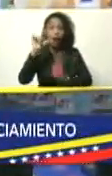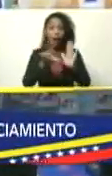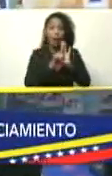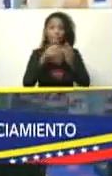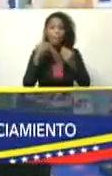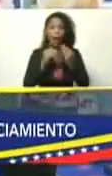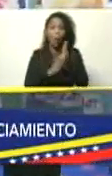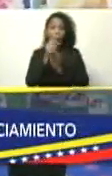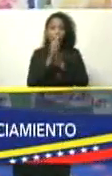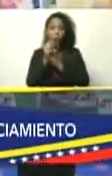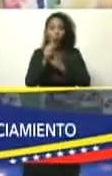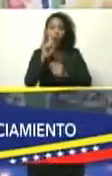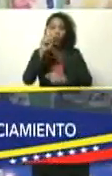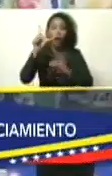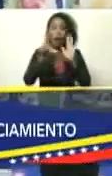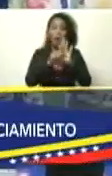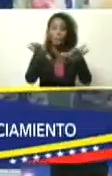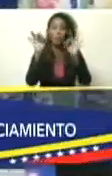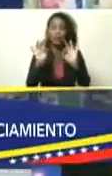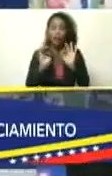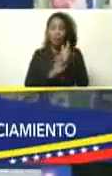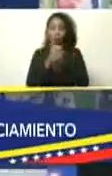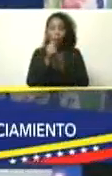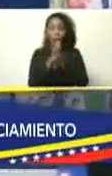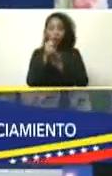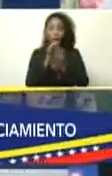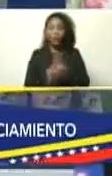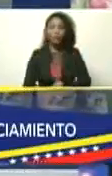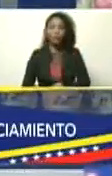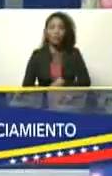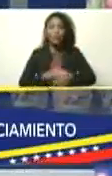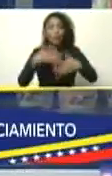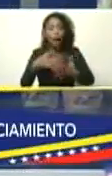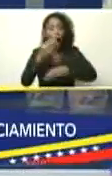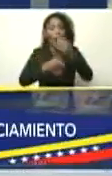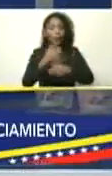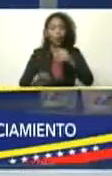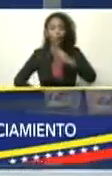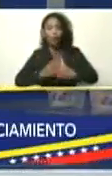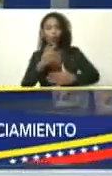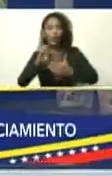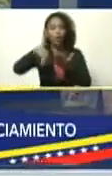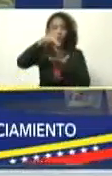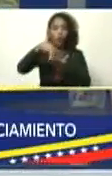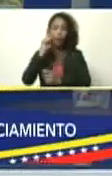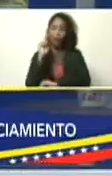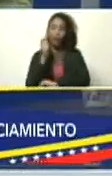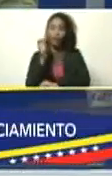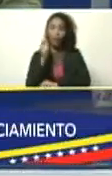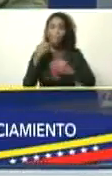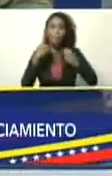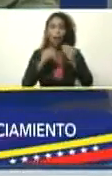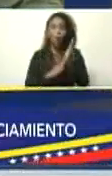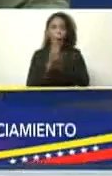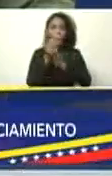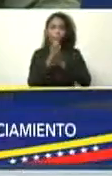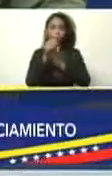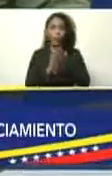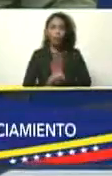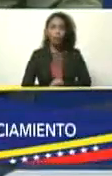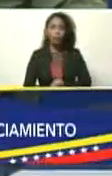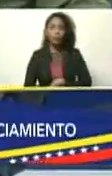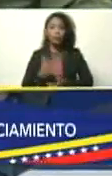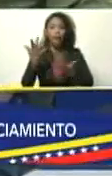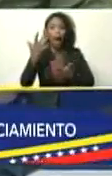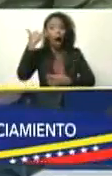los emprendedores, una ley especial para los emprendedores, que ha creado además un Fondo Nacional de Financiamiento para los emprendedores y que